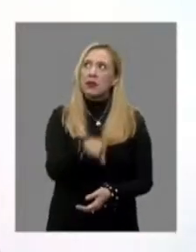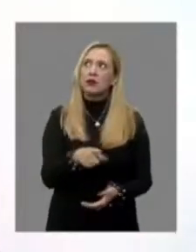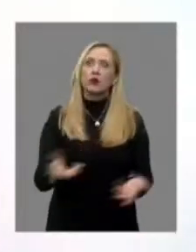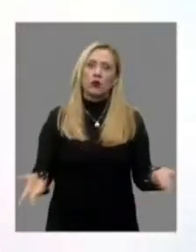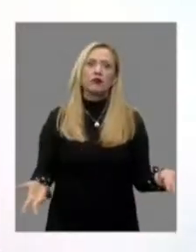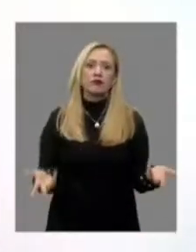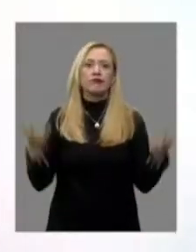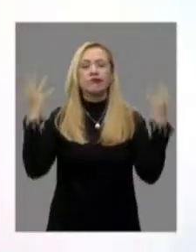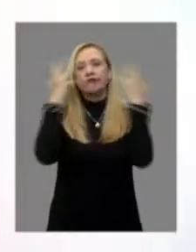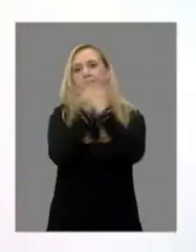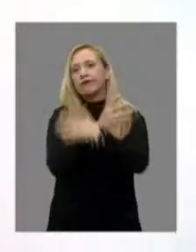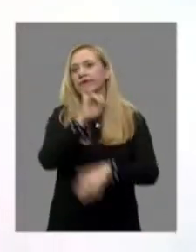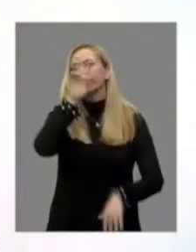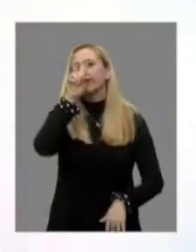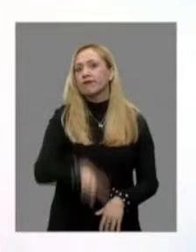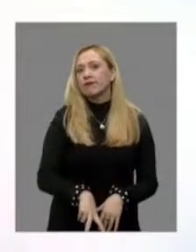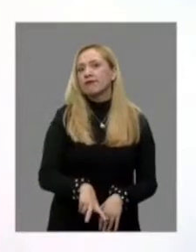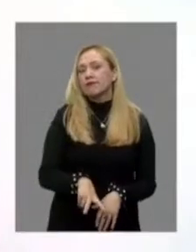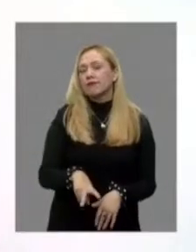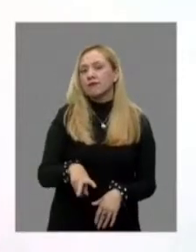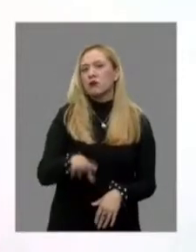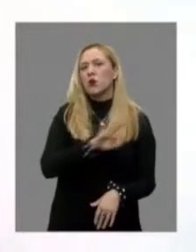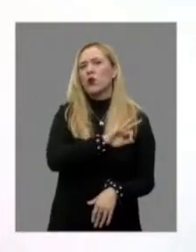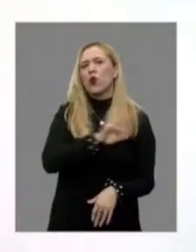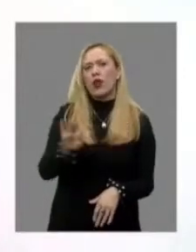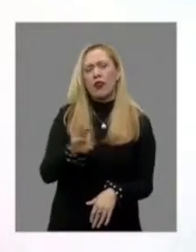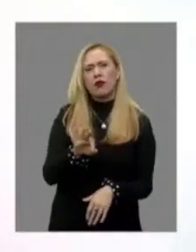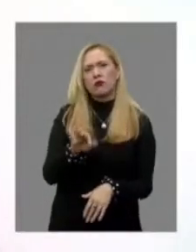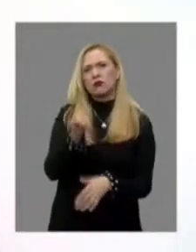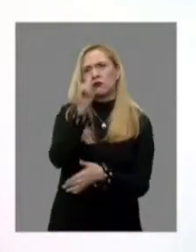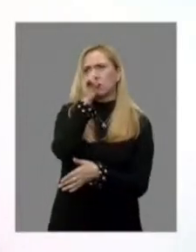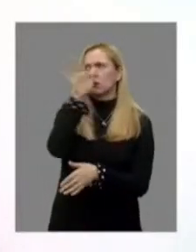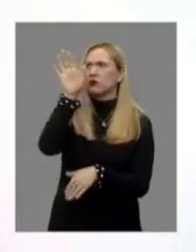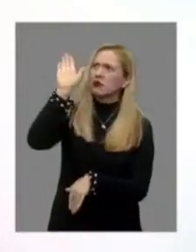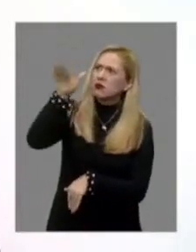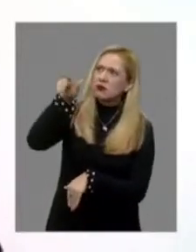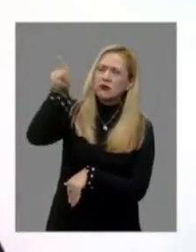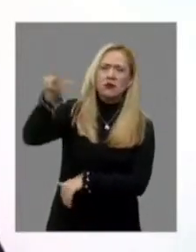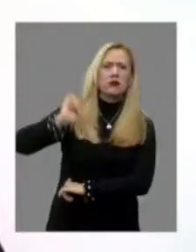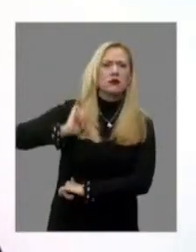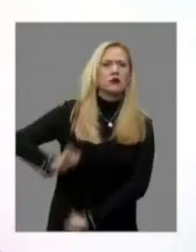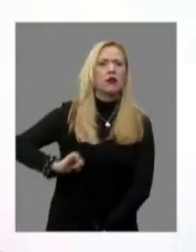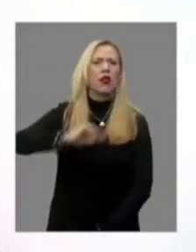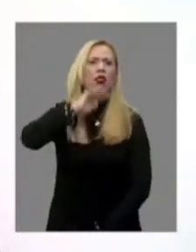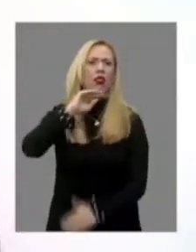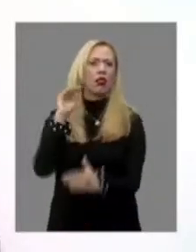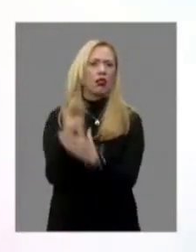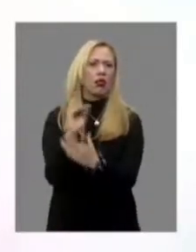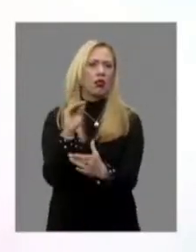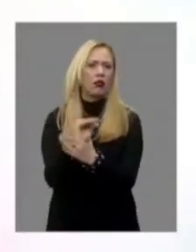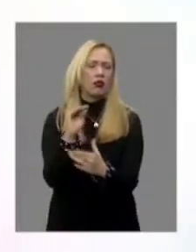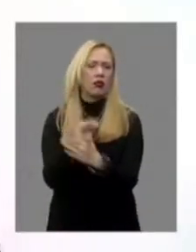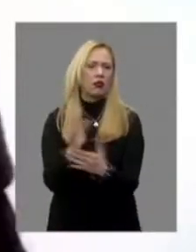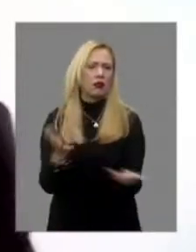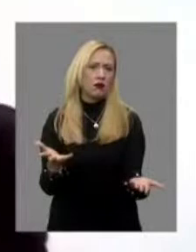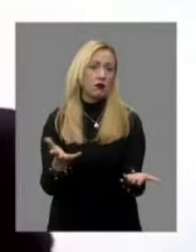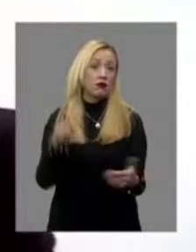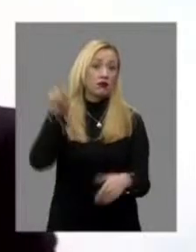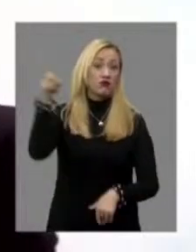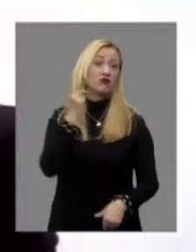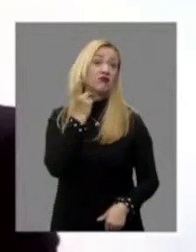asimilar la posibilidad de reclamar omisiones por parte de las autoridades, especialmente la omisión